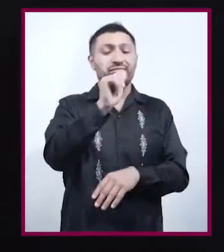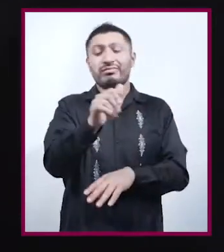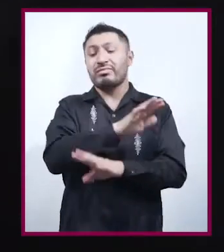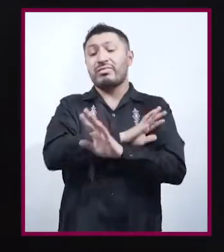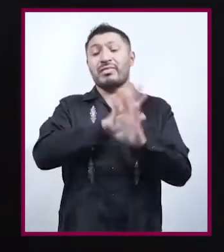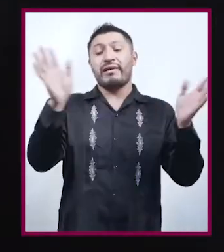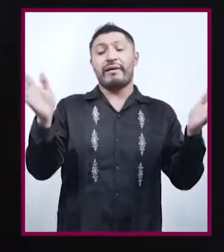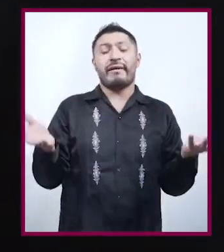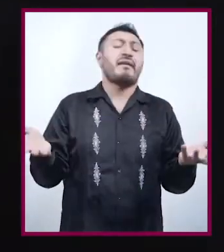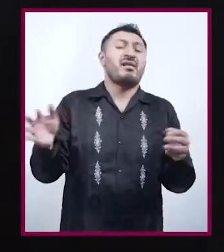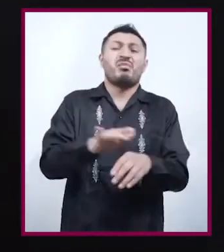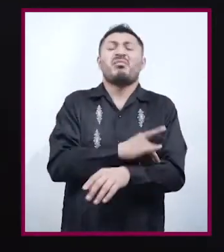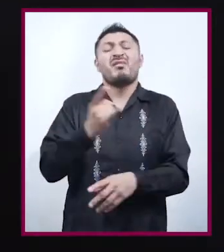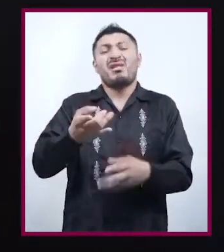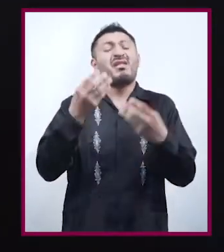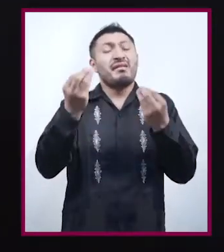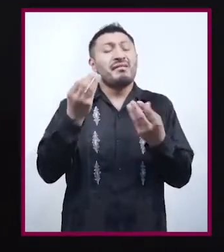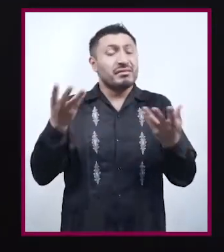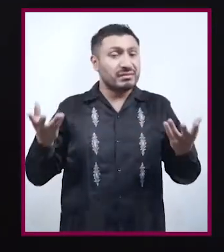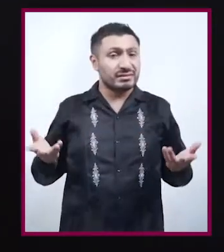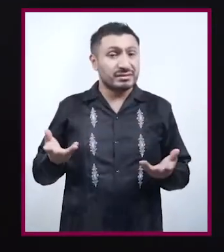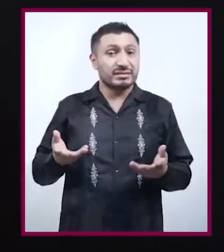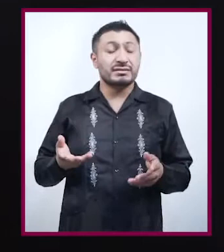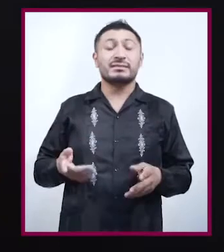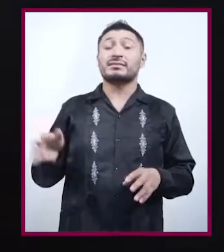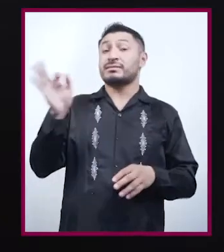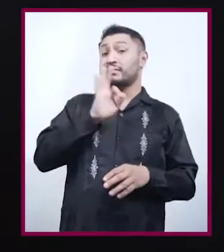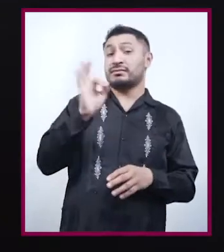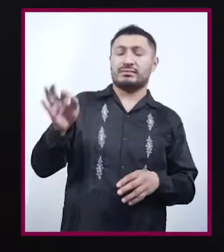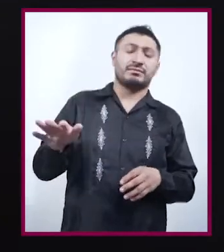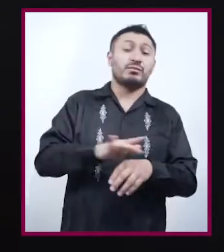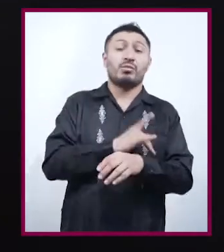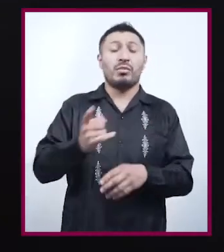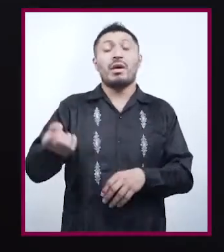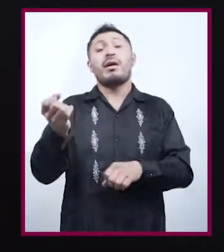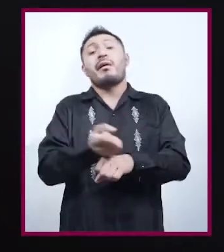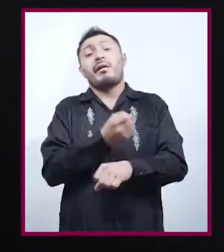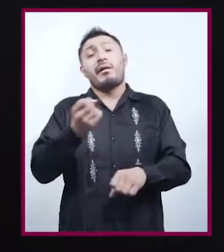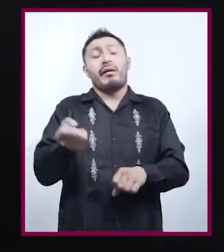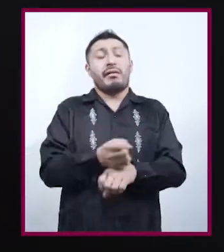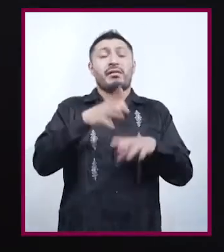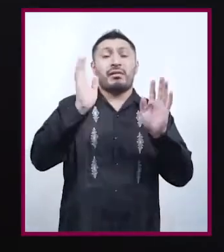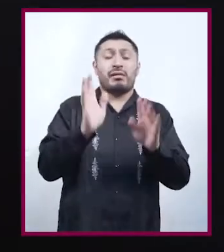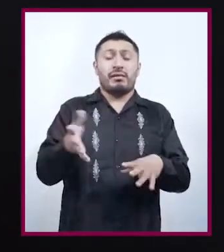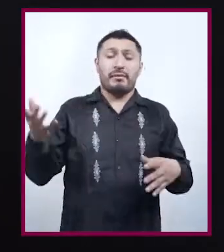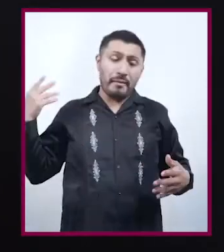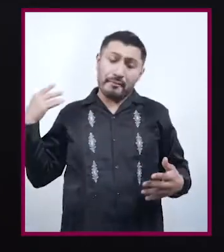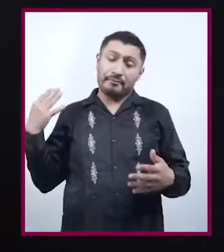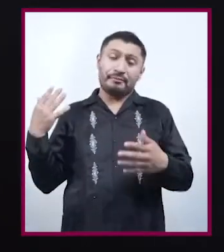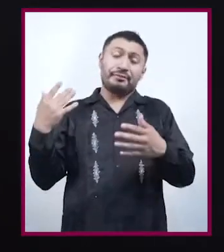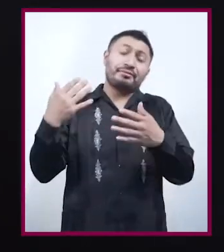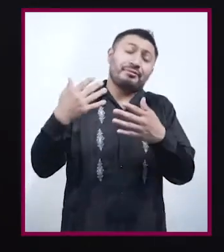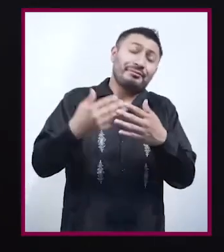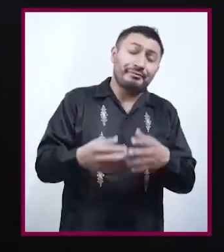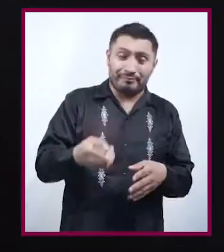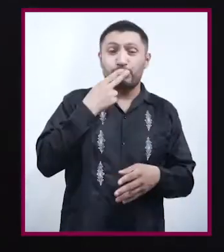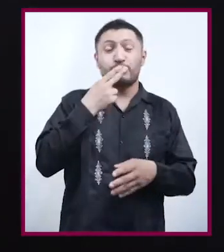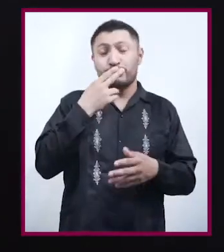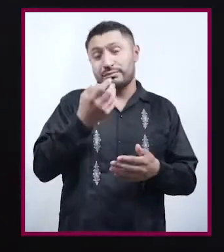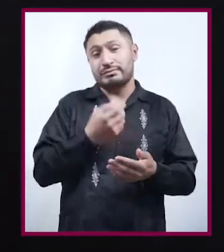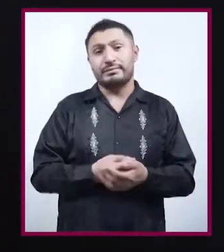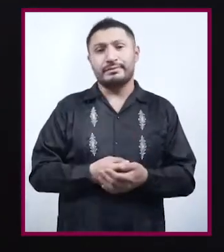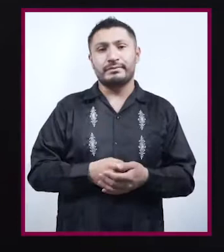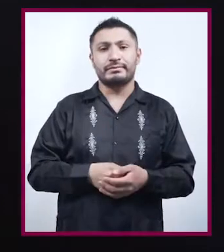a levantar. ¿Por qué será que existen tantos? Seguramente porque el calzado ha acompañado a la humanidad desde